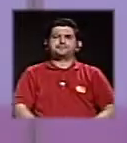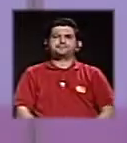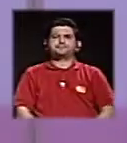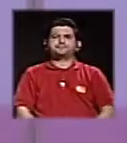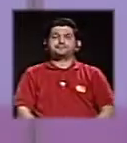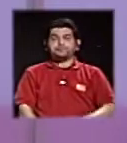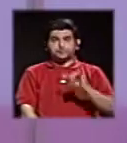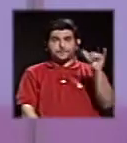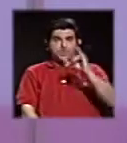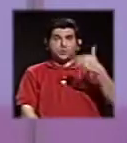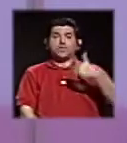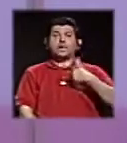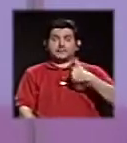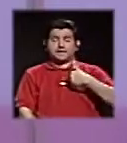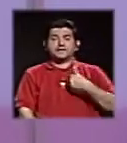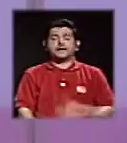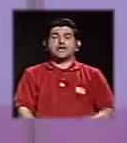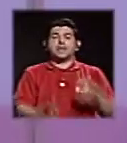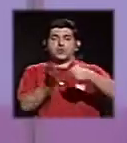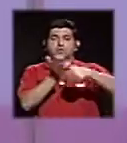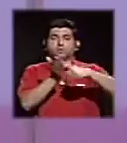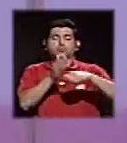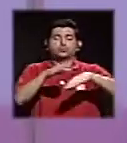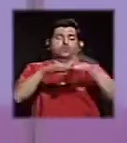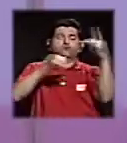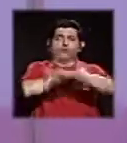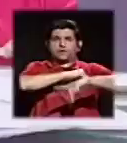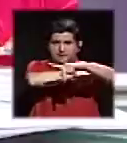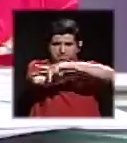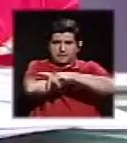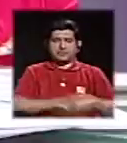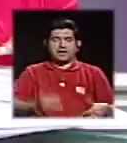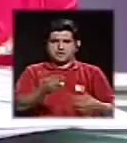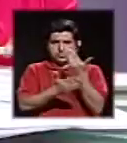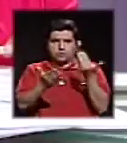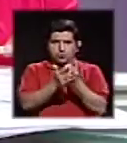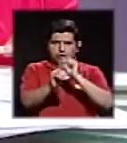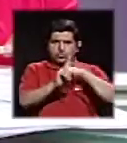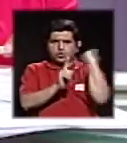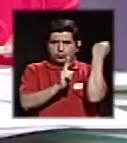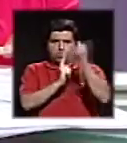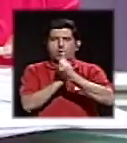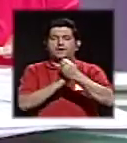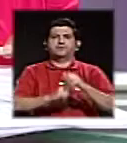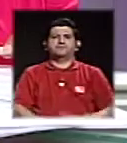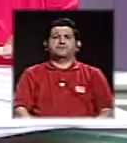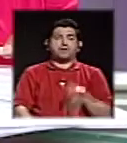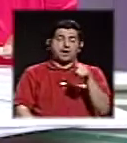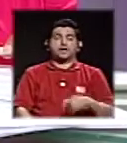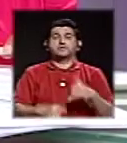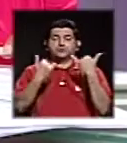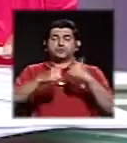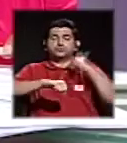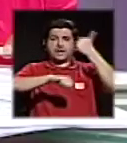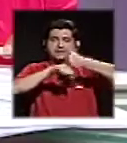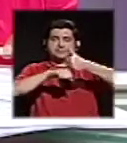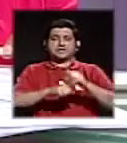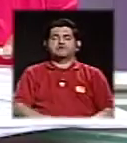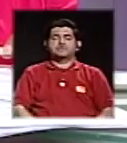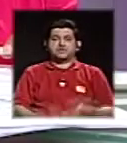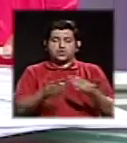también tendremos voto en el exterior como una novedad verdad eso fue el legislado en